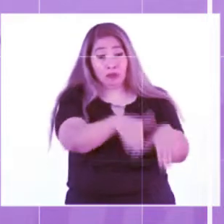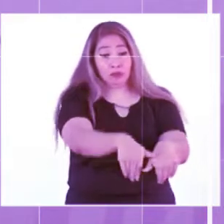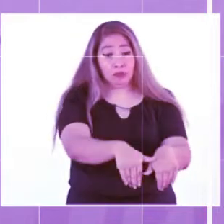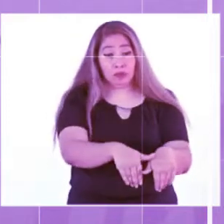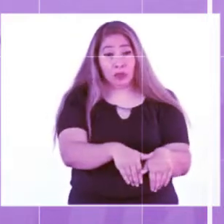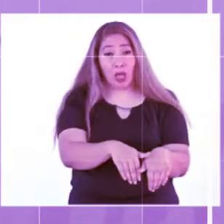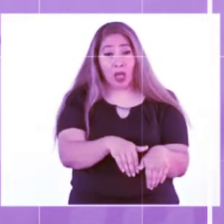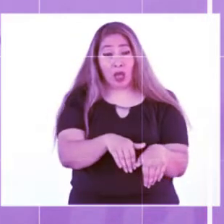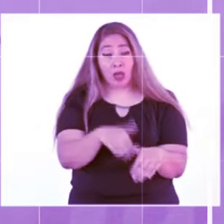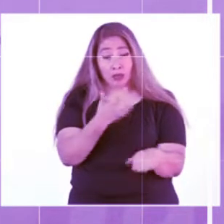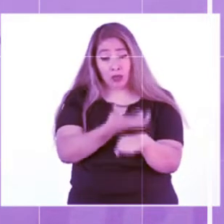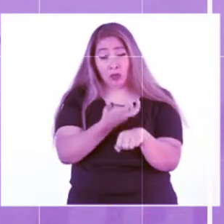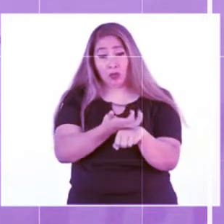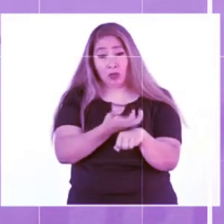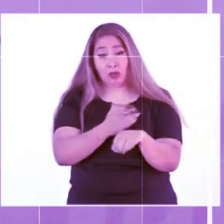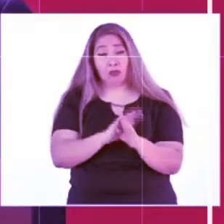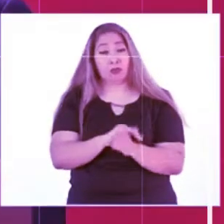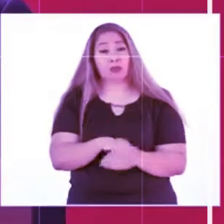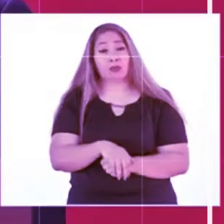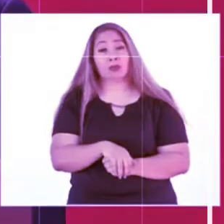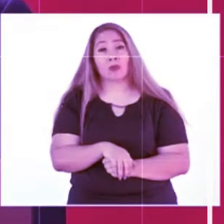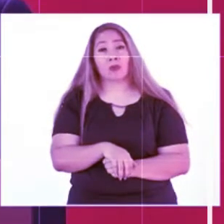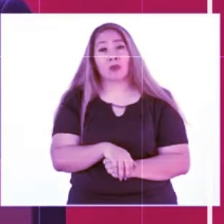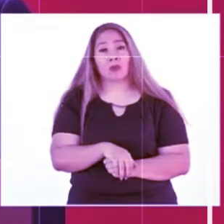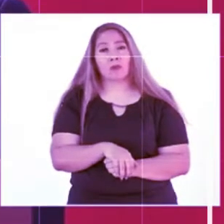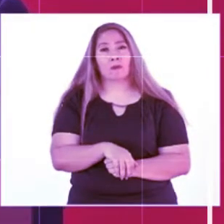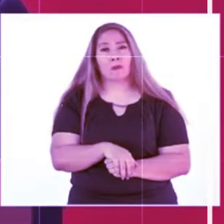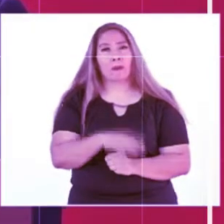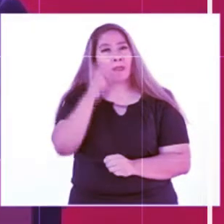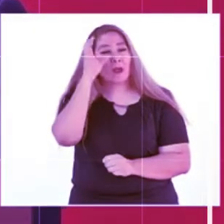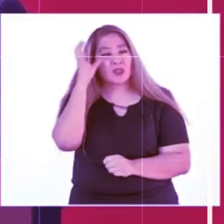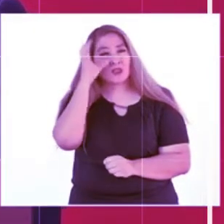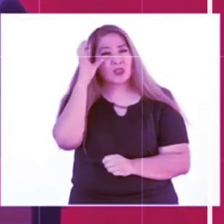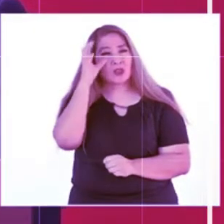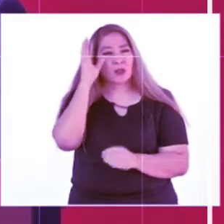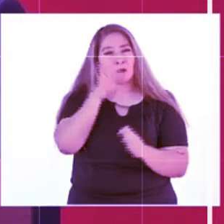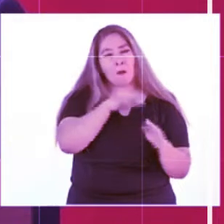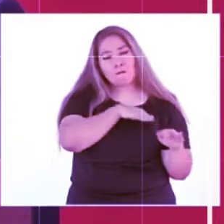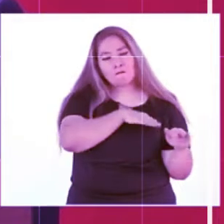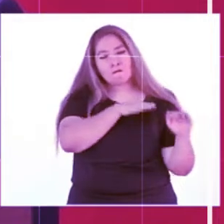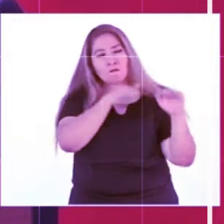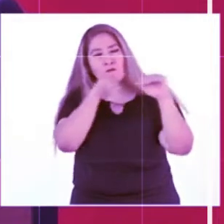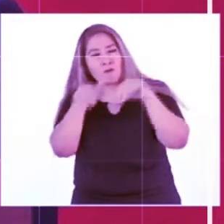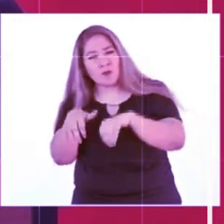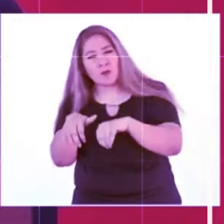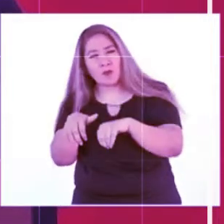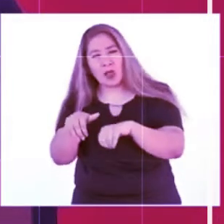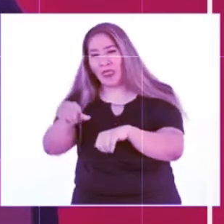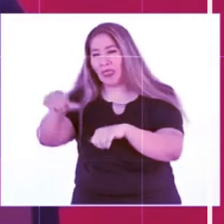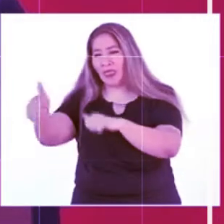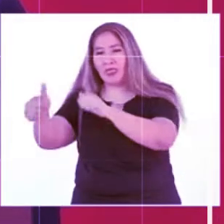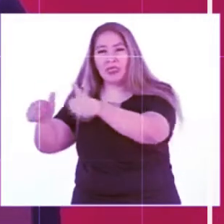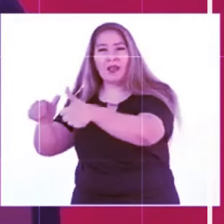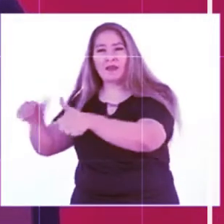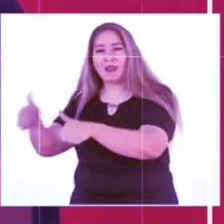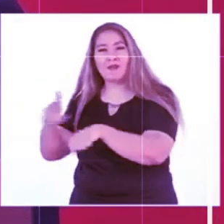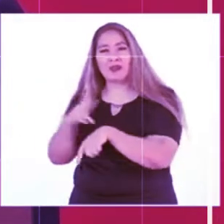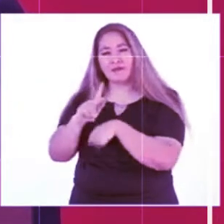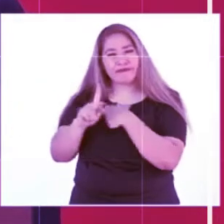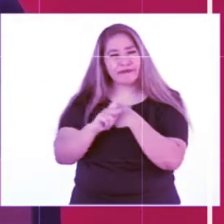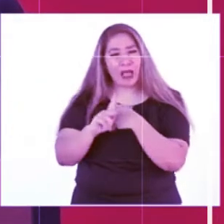ese país, a Estados Unidos, buscaron trabajo y refugio en otras partes del